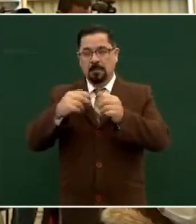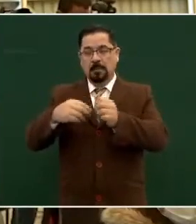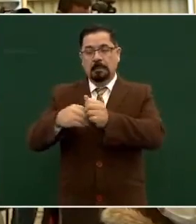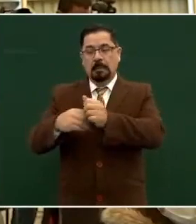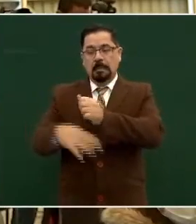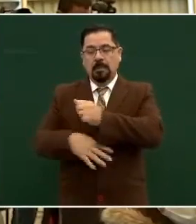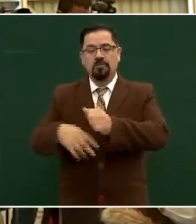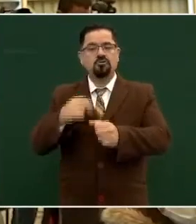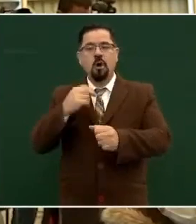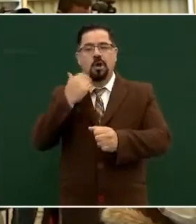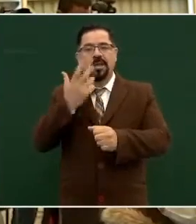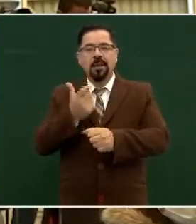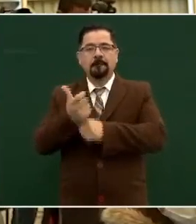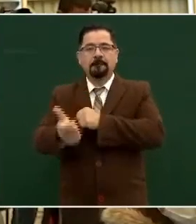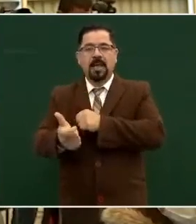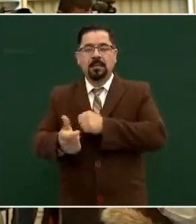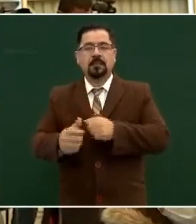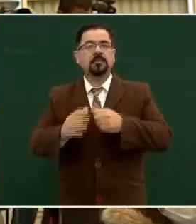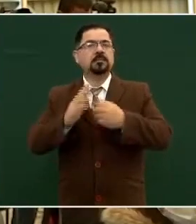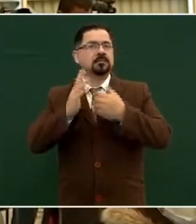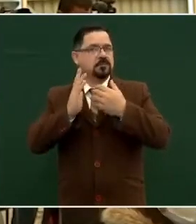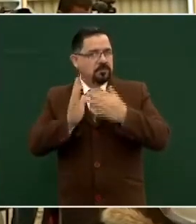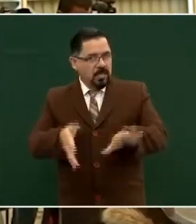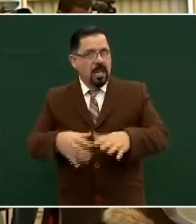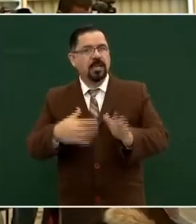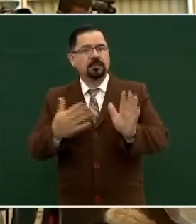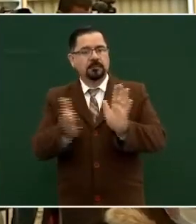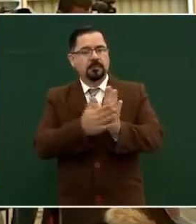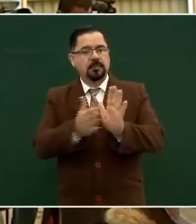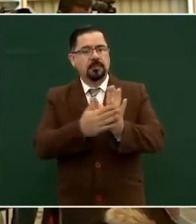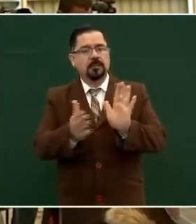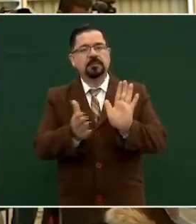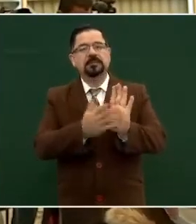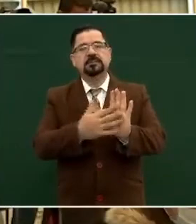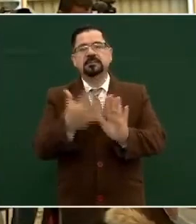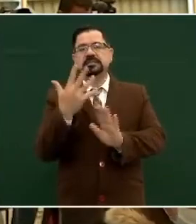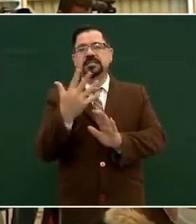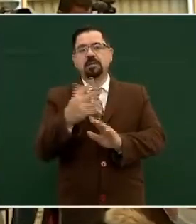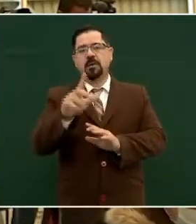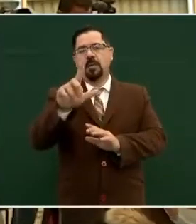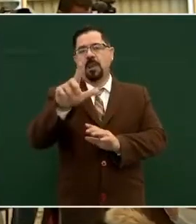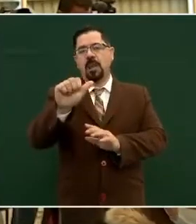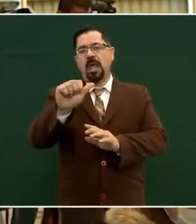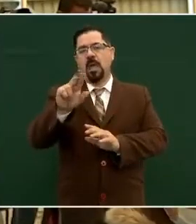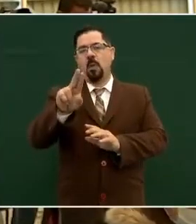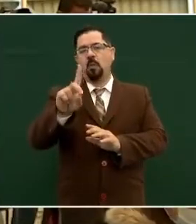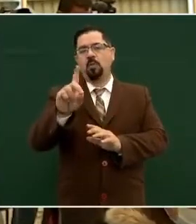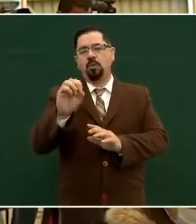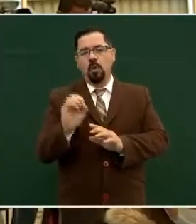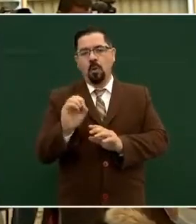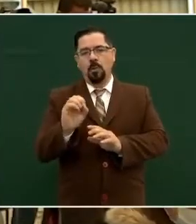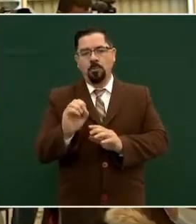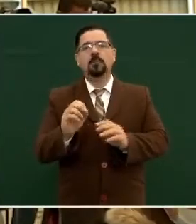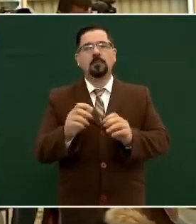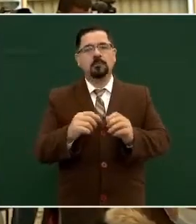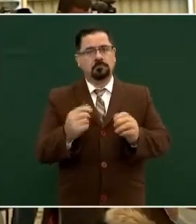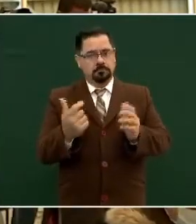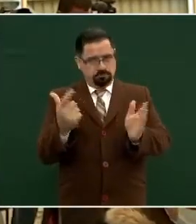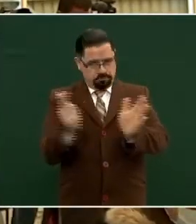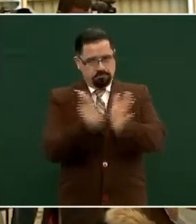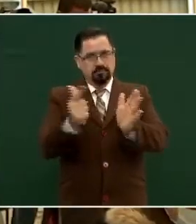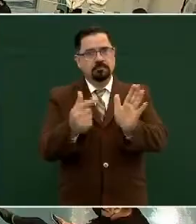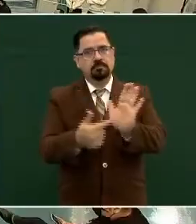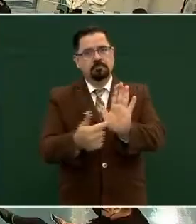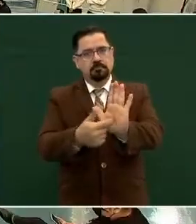5 laudos ya, le han concedido sobre los laudos anteriores amparos, que es una táctica dilatoria para no cubrir